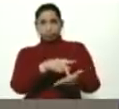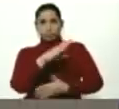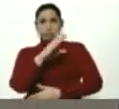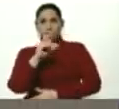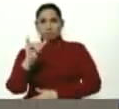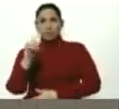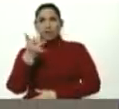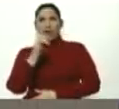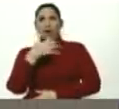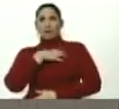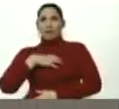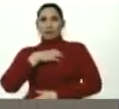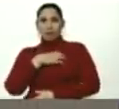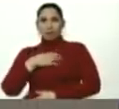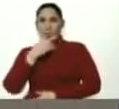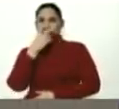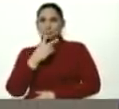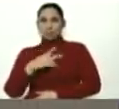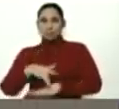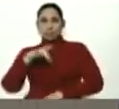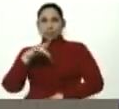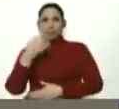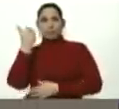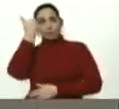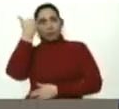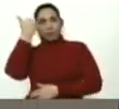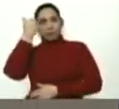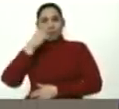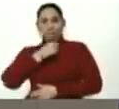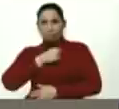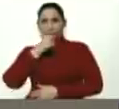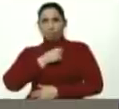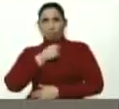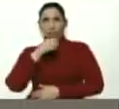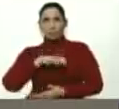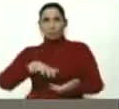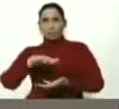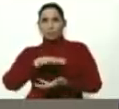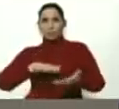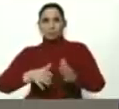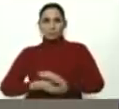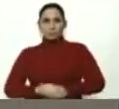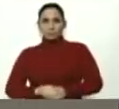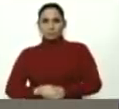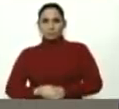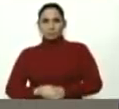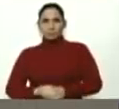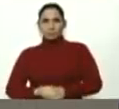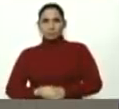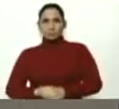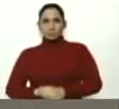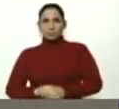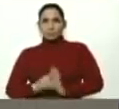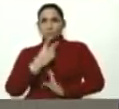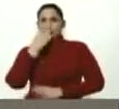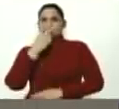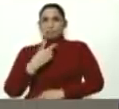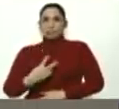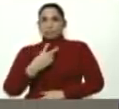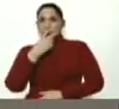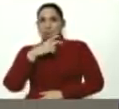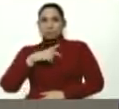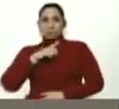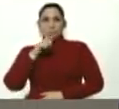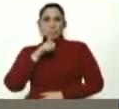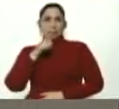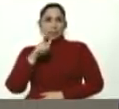presentar distrés respiratorio grave, fiebre, tos, problemas de saturación de oxígeno, malestar